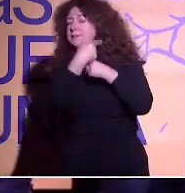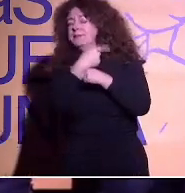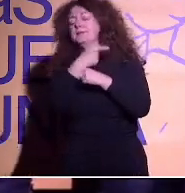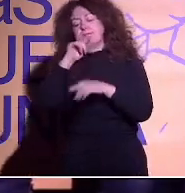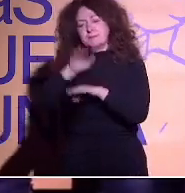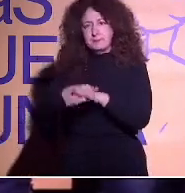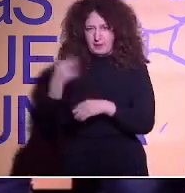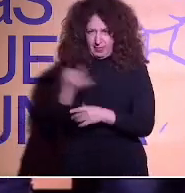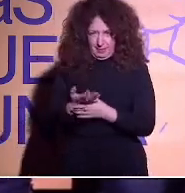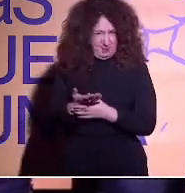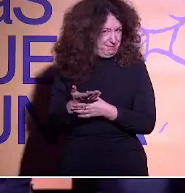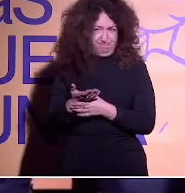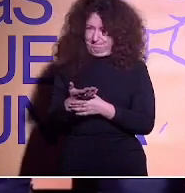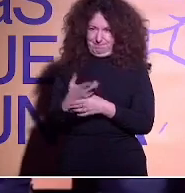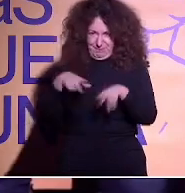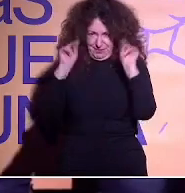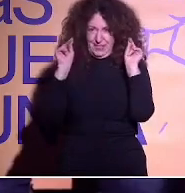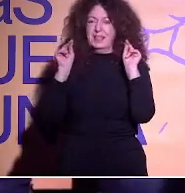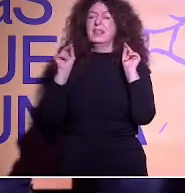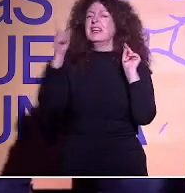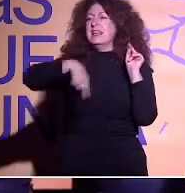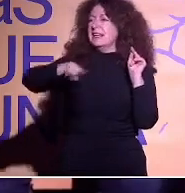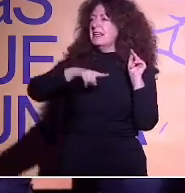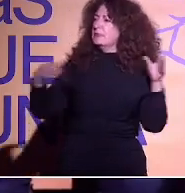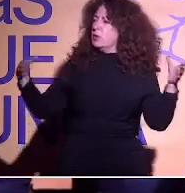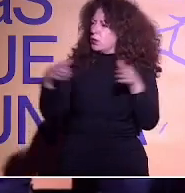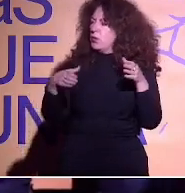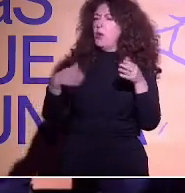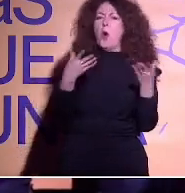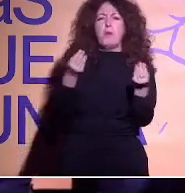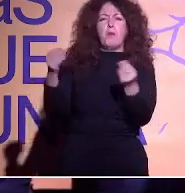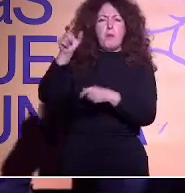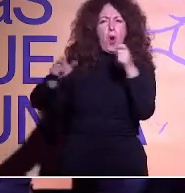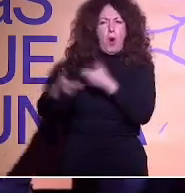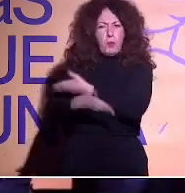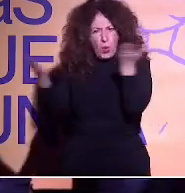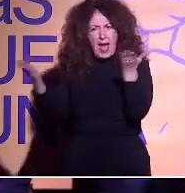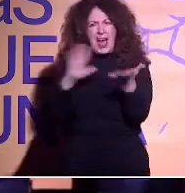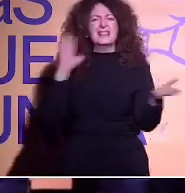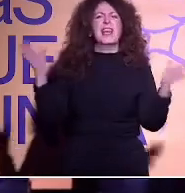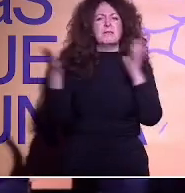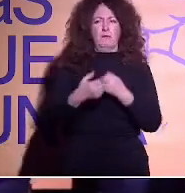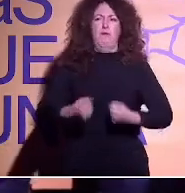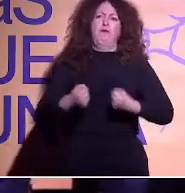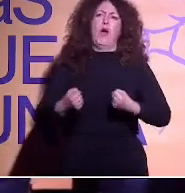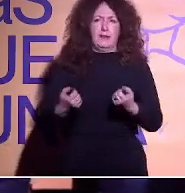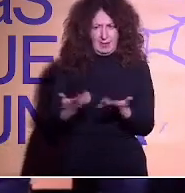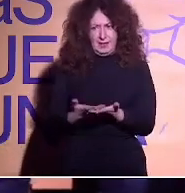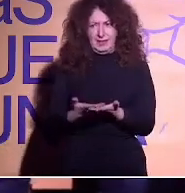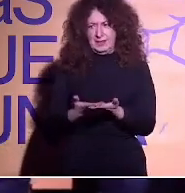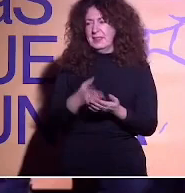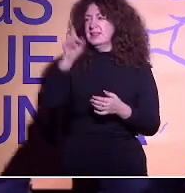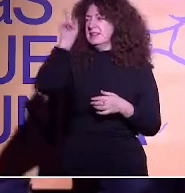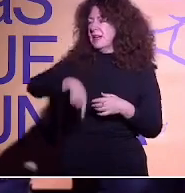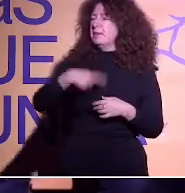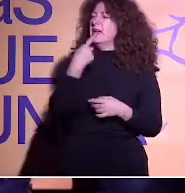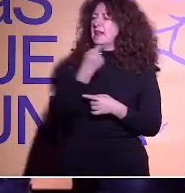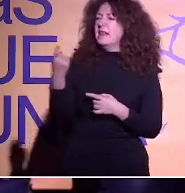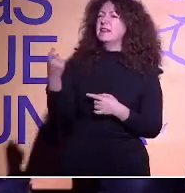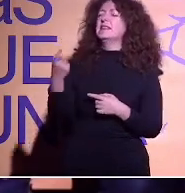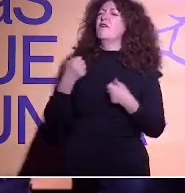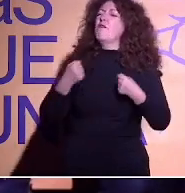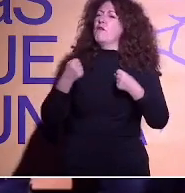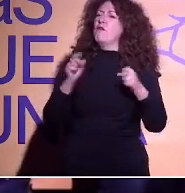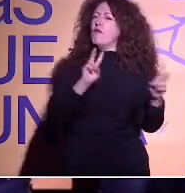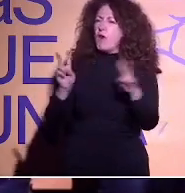órdenes España necesita una fuerza popular y transformadora lo más fuerte posible necesita una